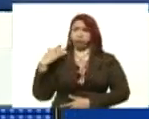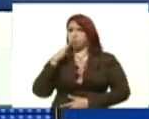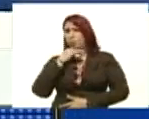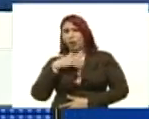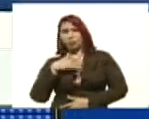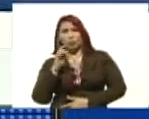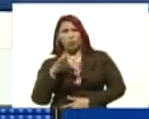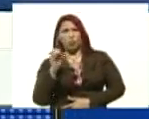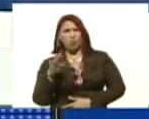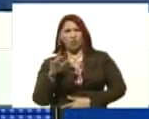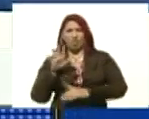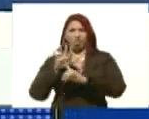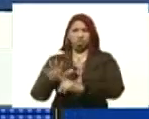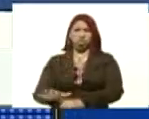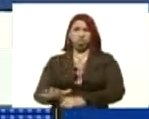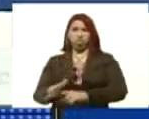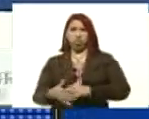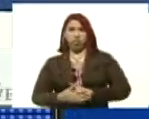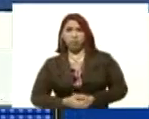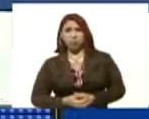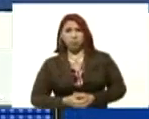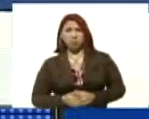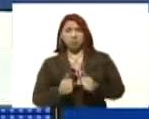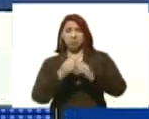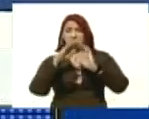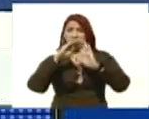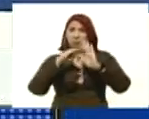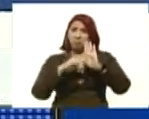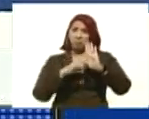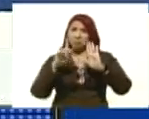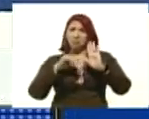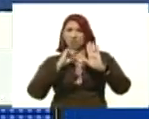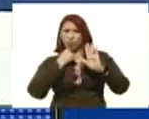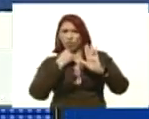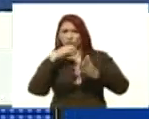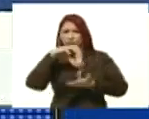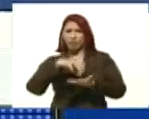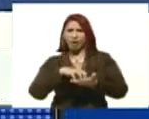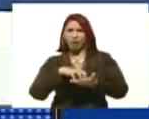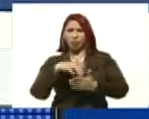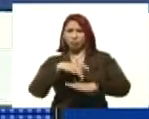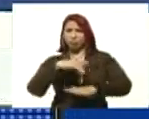con desidia, con los protocolos y códigos del Estado burgués,